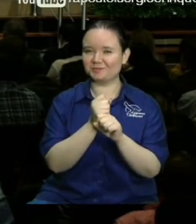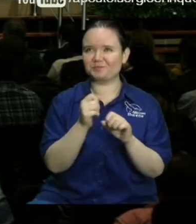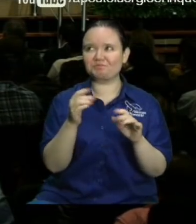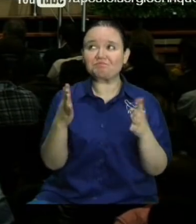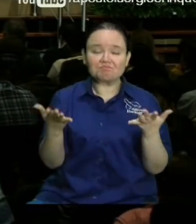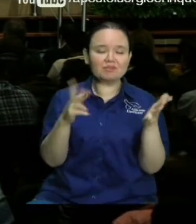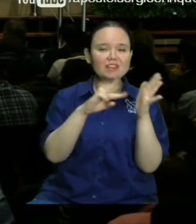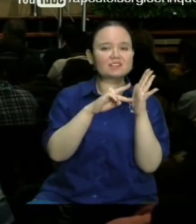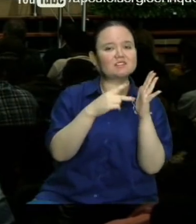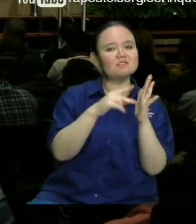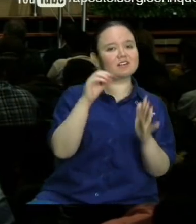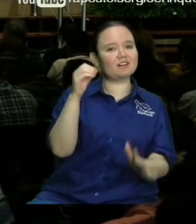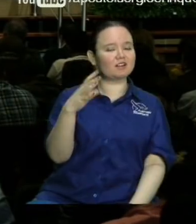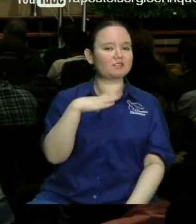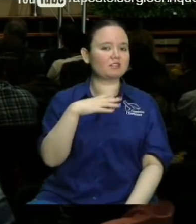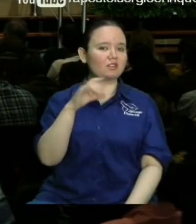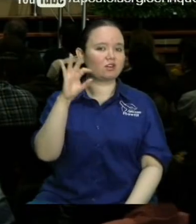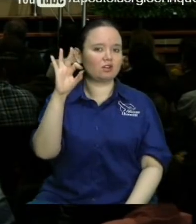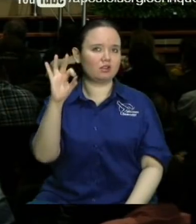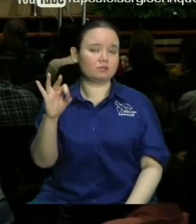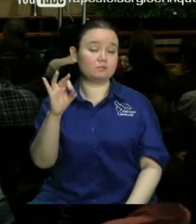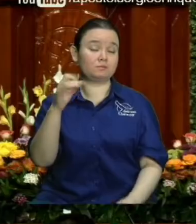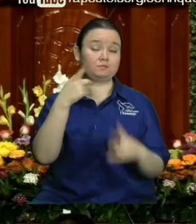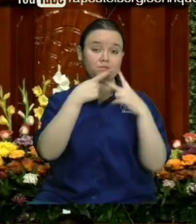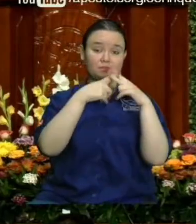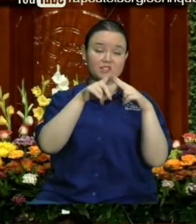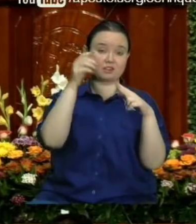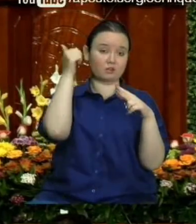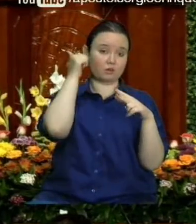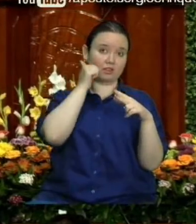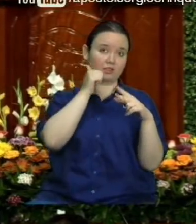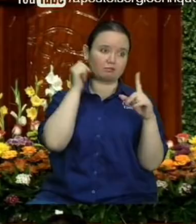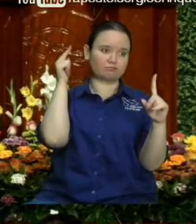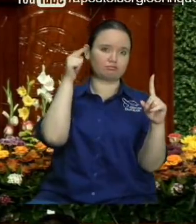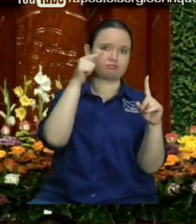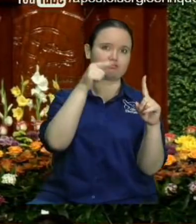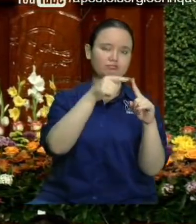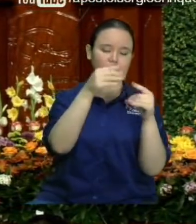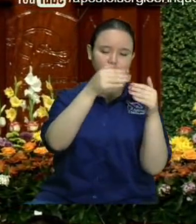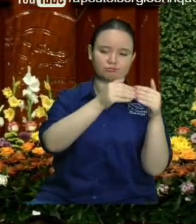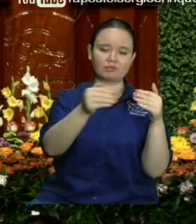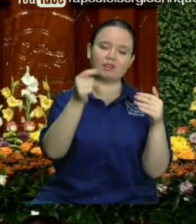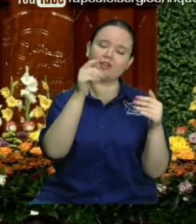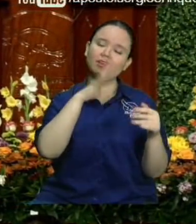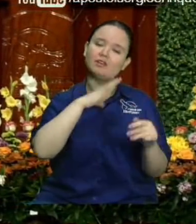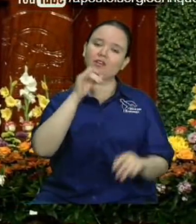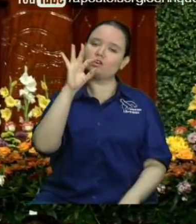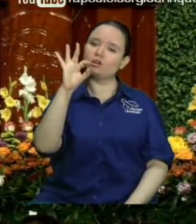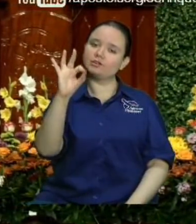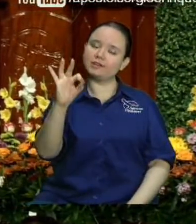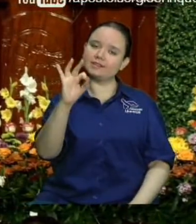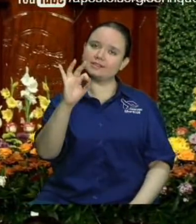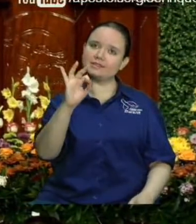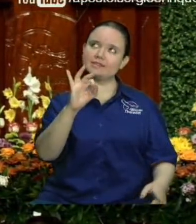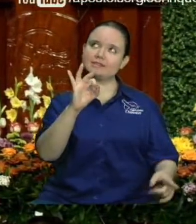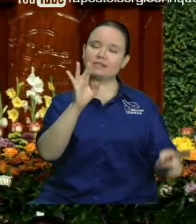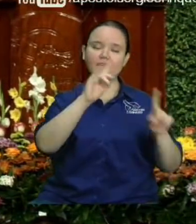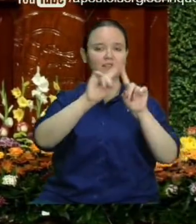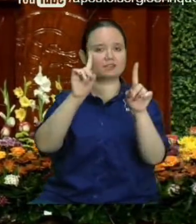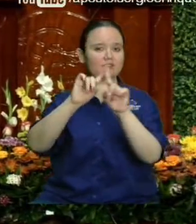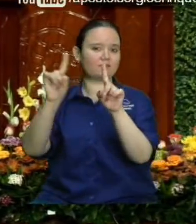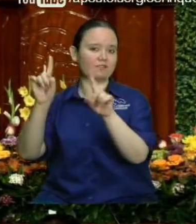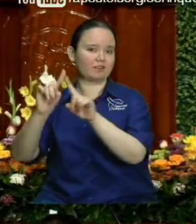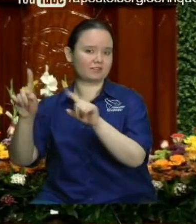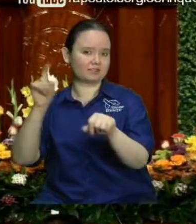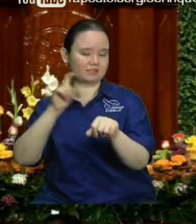Quiere decir que hemos tenido 13, desde Adán hasta donde estamos, hemos tenido 3 lapsos de tiempo. Y entonces, ¿cómo hacer